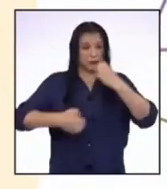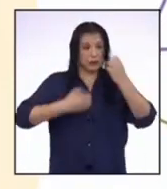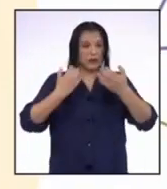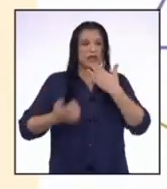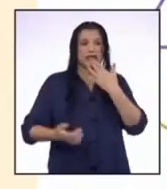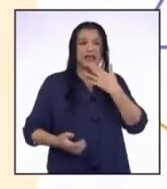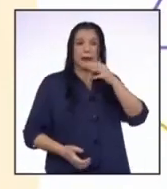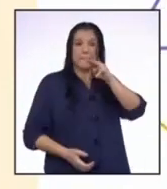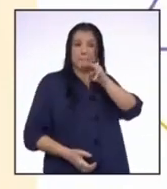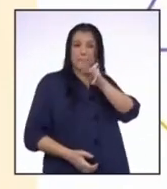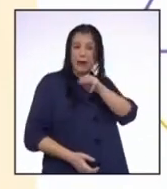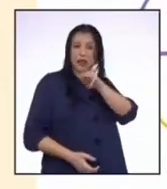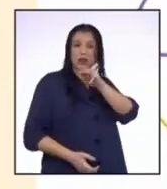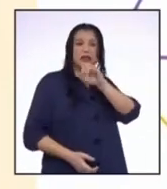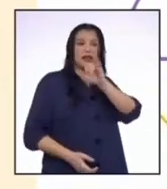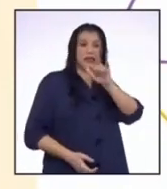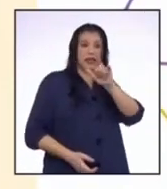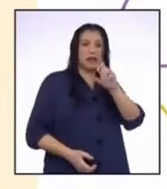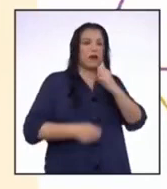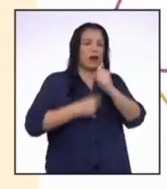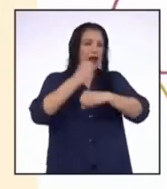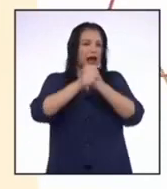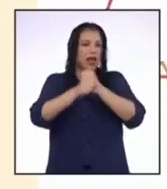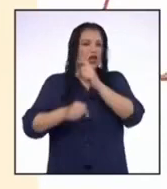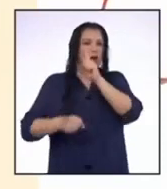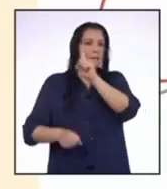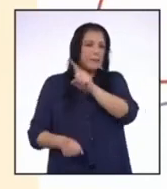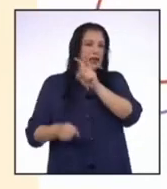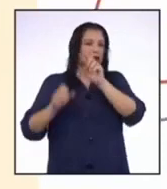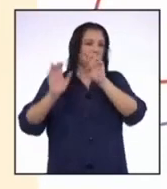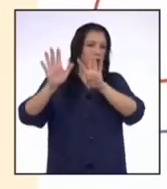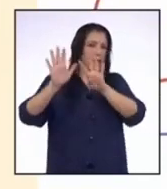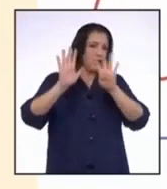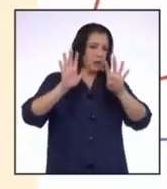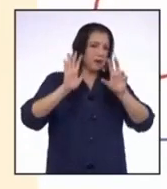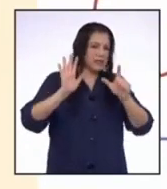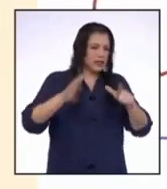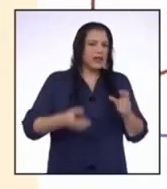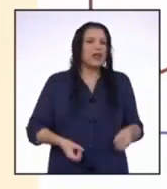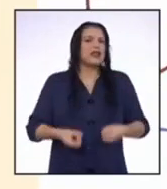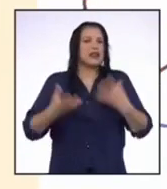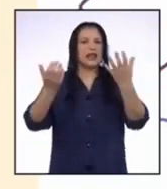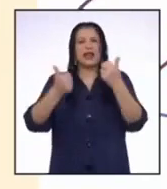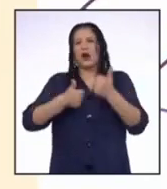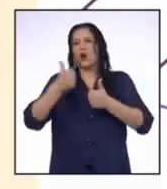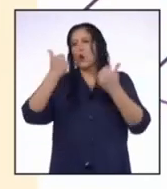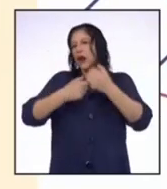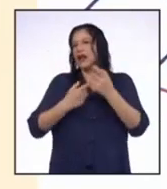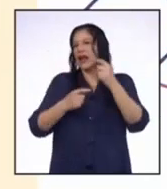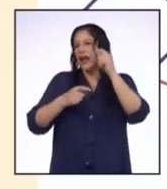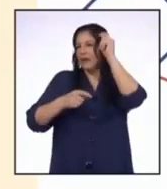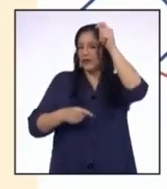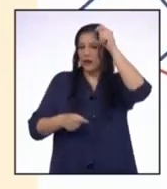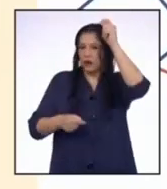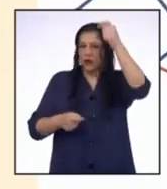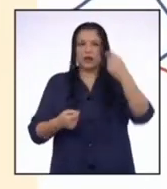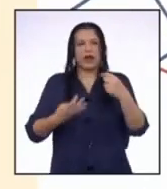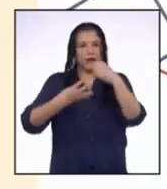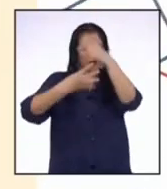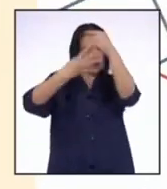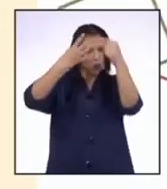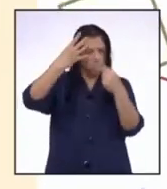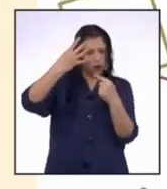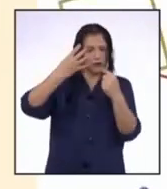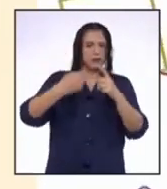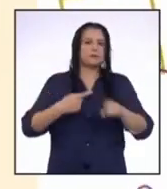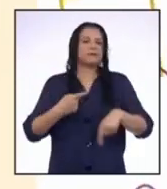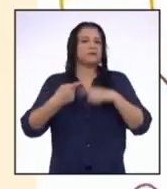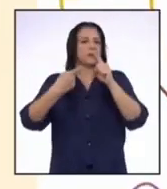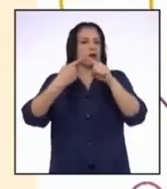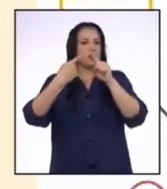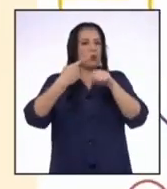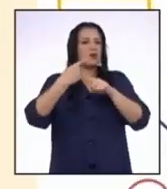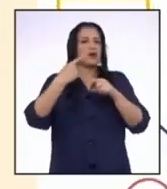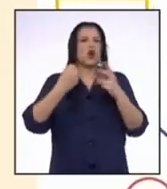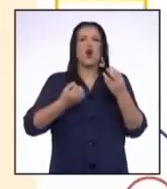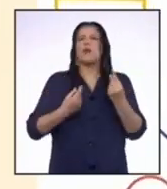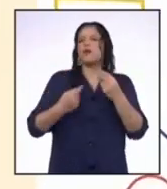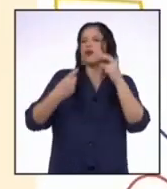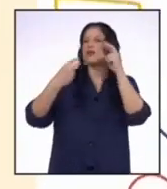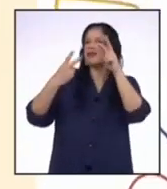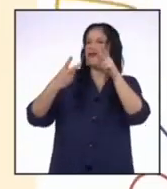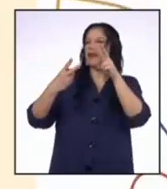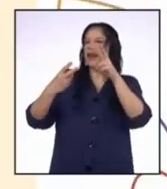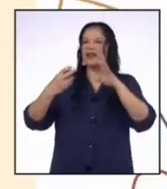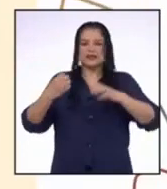y Salovey, 1997, proporcionan el marco teórico jerarquizado en 4 ramas. 1. La percepción